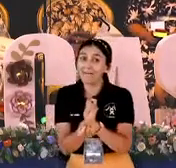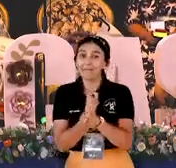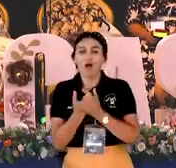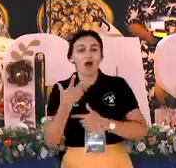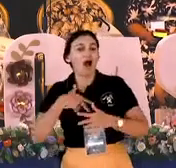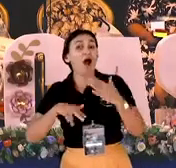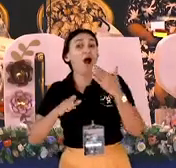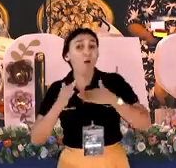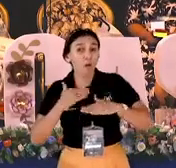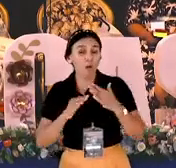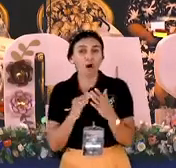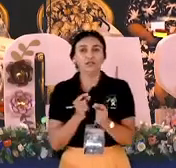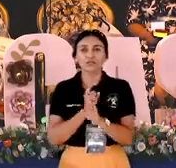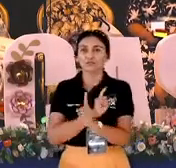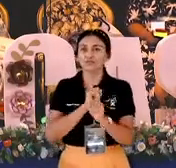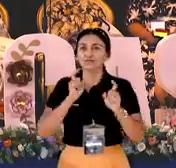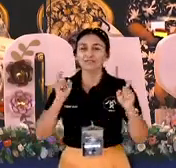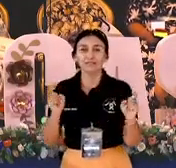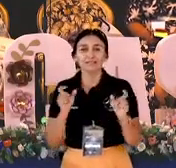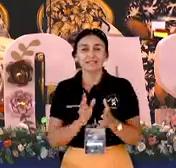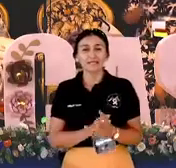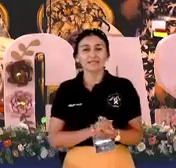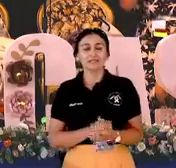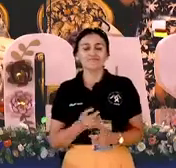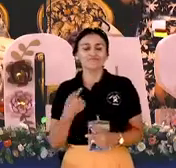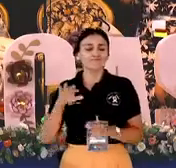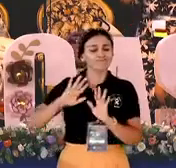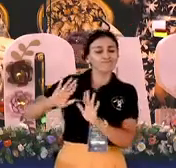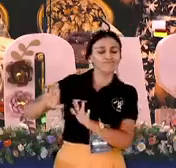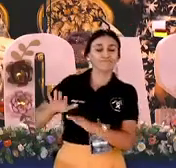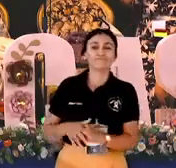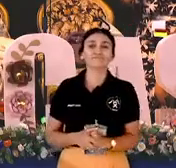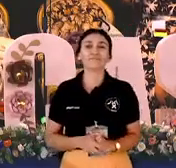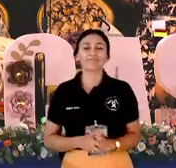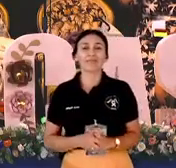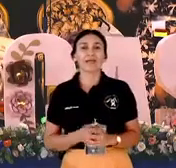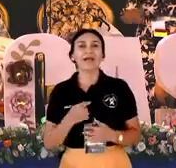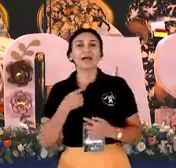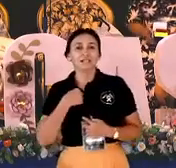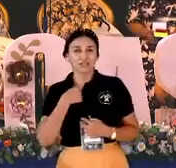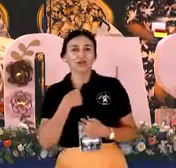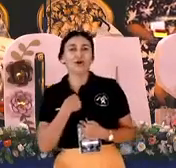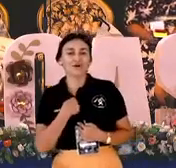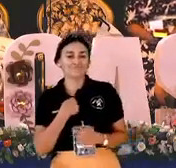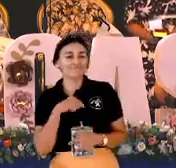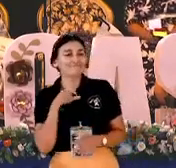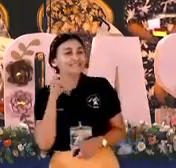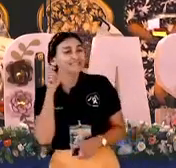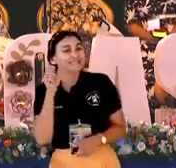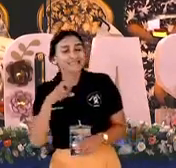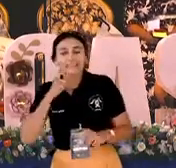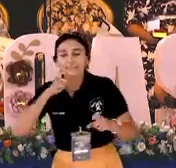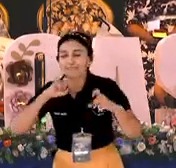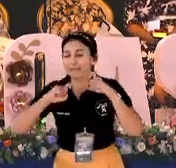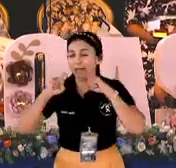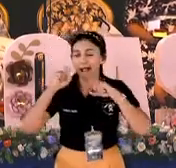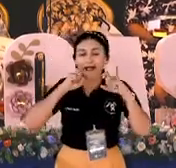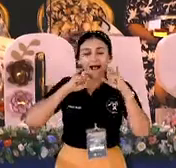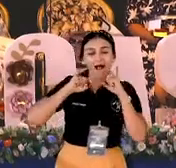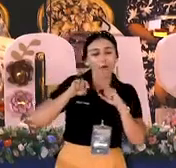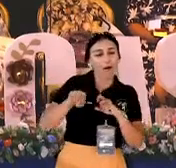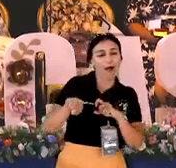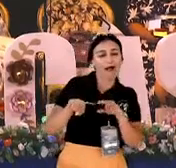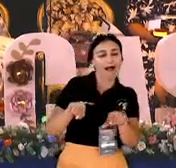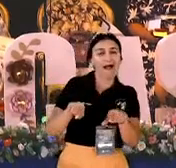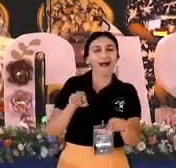Pero todavía está formando al borracho y embustero. Yo también fui un hombre vil, esclavo de los agüeros, vivía creyendo